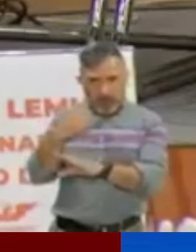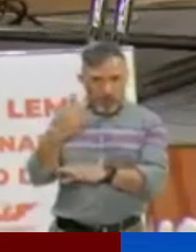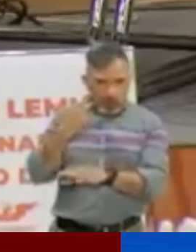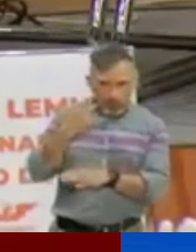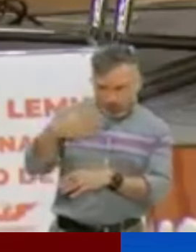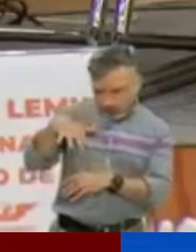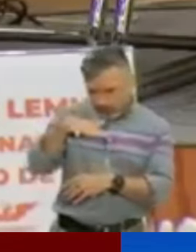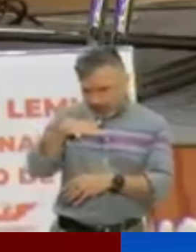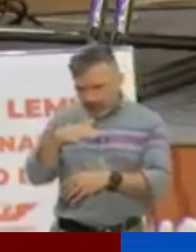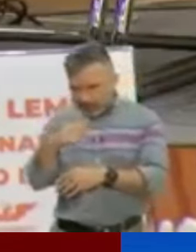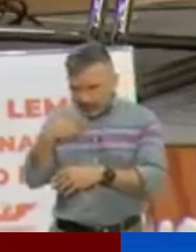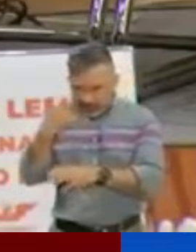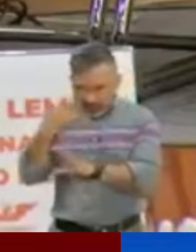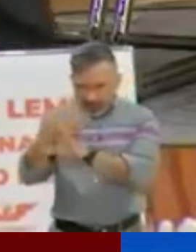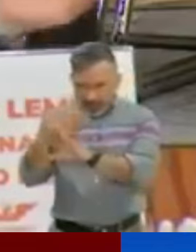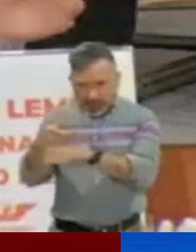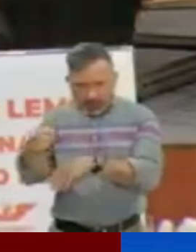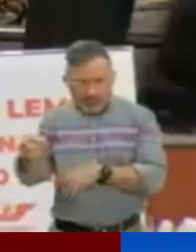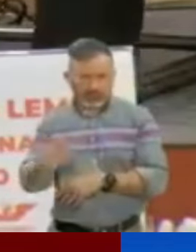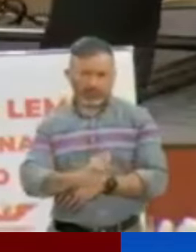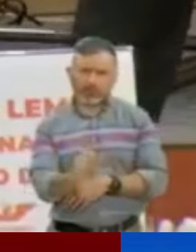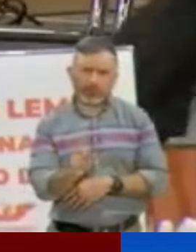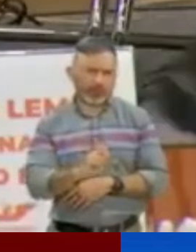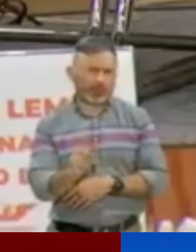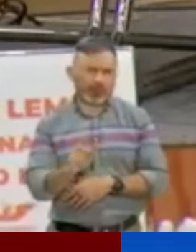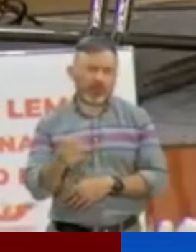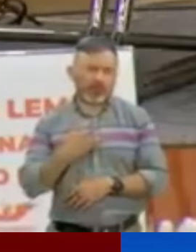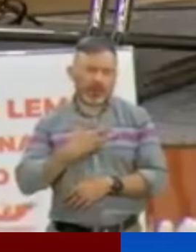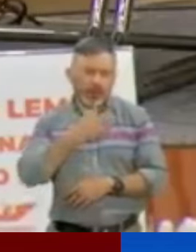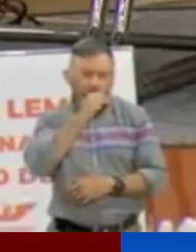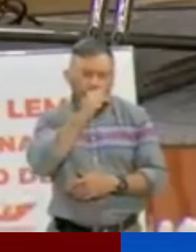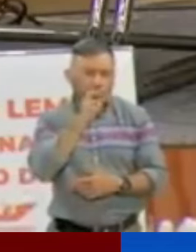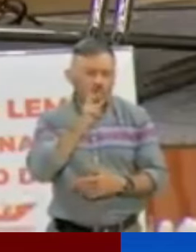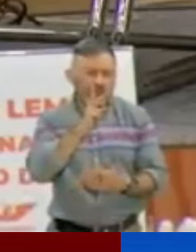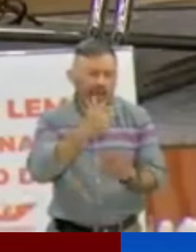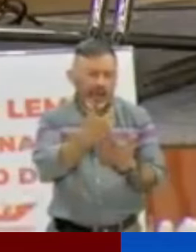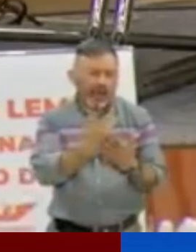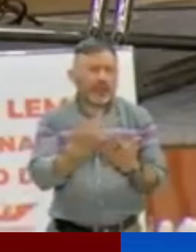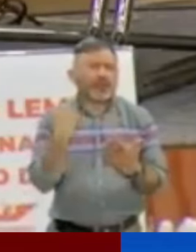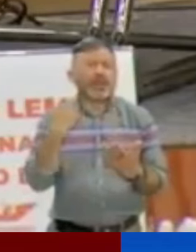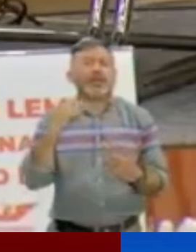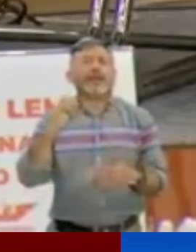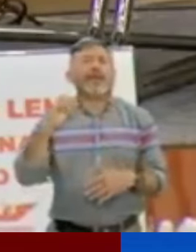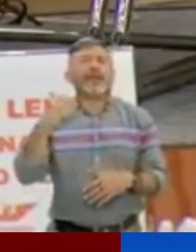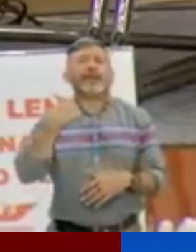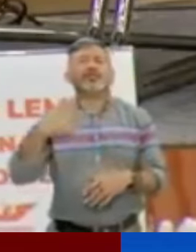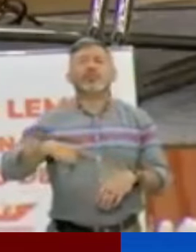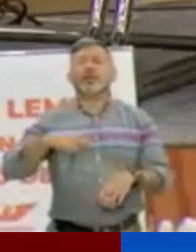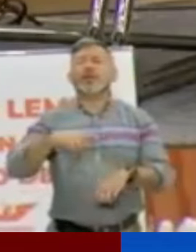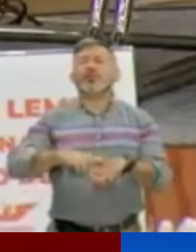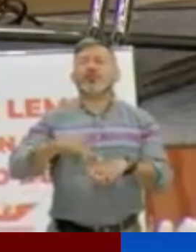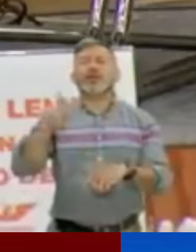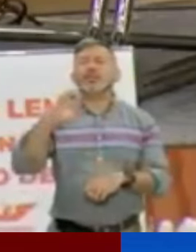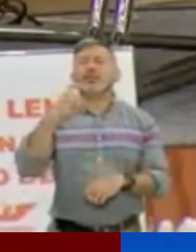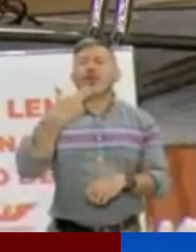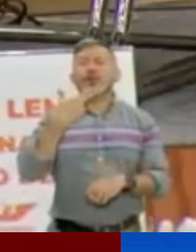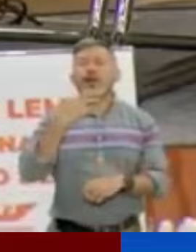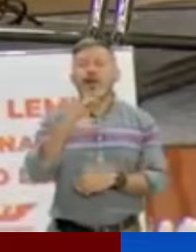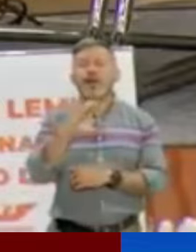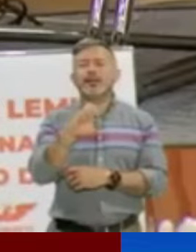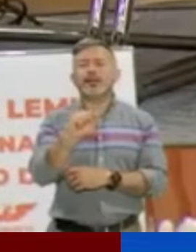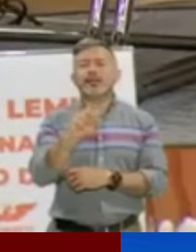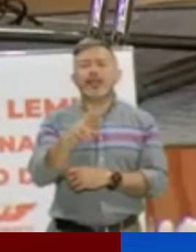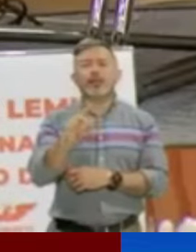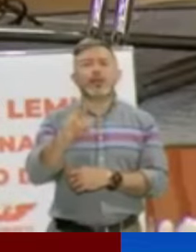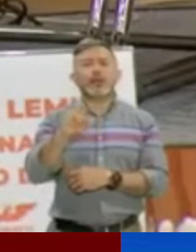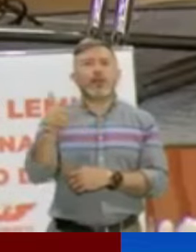ahí sobre la mesa todo. Acaban de agarrar a su exgobernador priista de Chihuahua, César Duarte, por todo lo que le robó a su